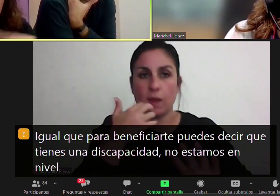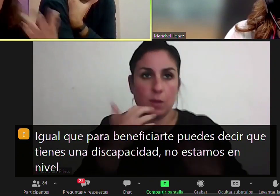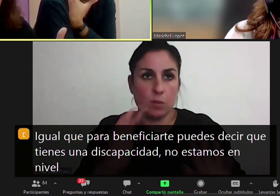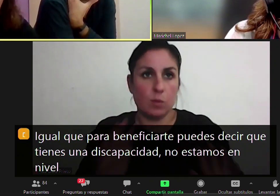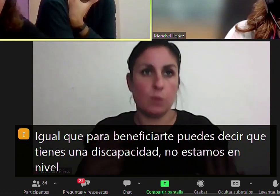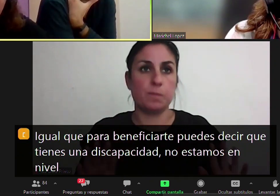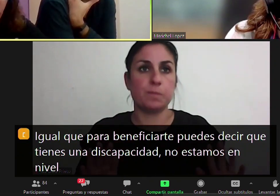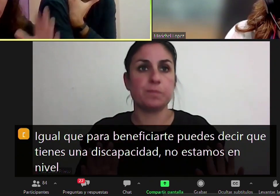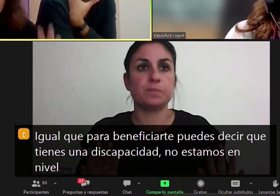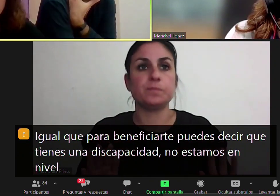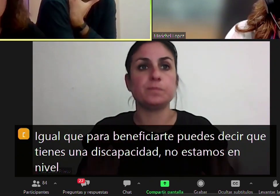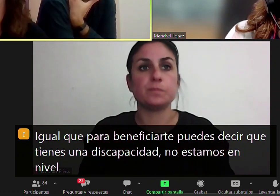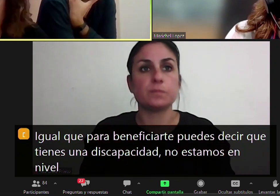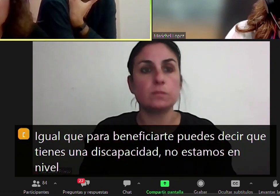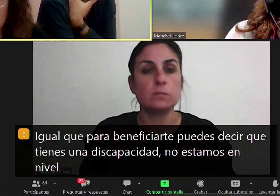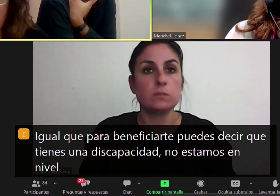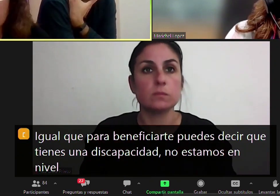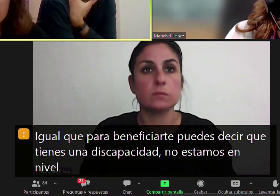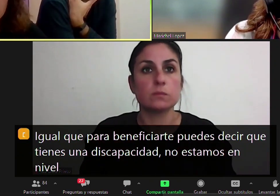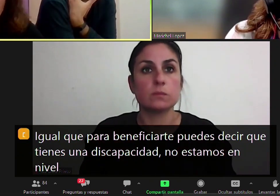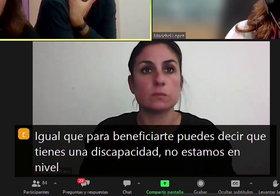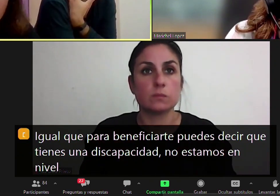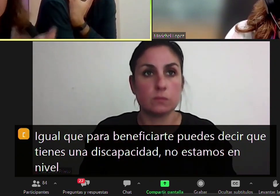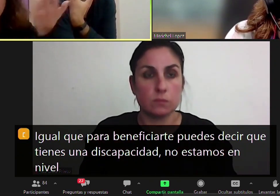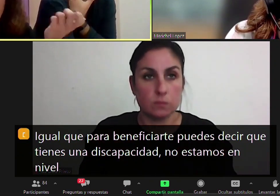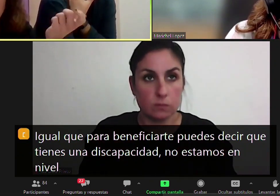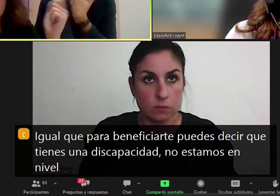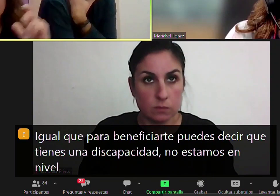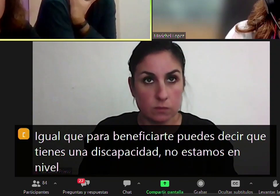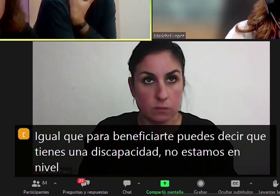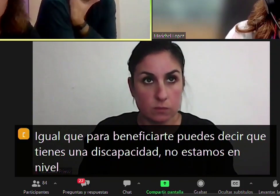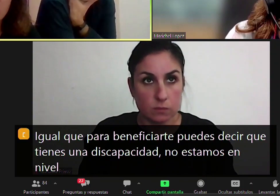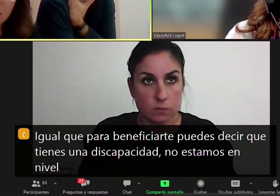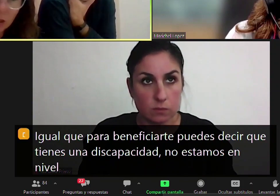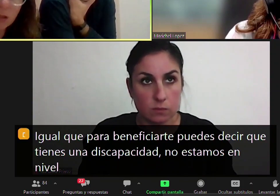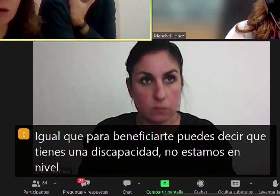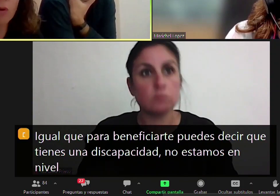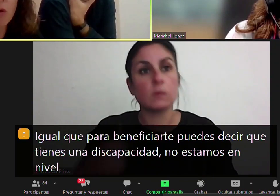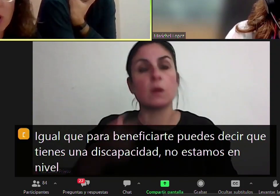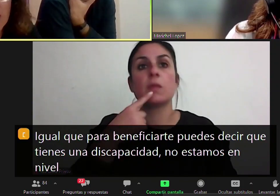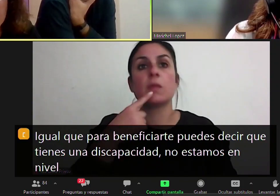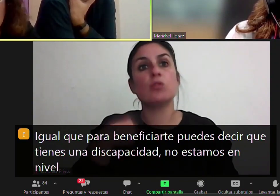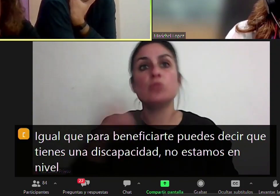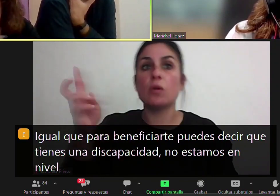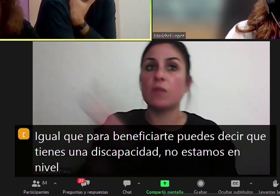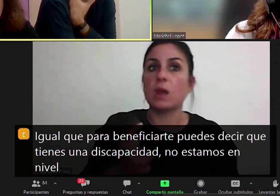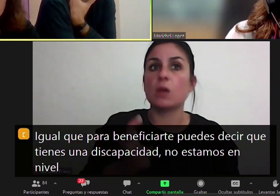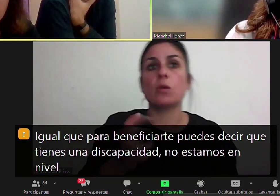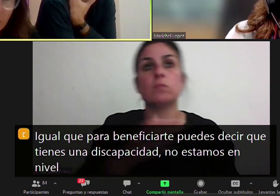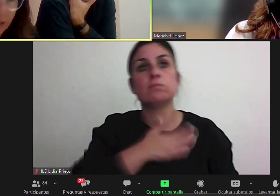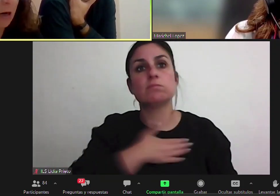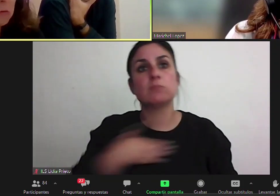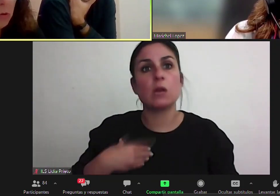grupo. Ahora voy yo y yo sí que os he dicho, no, yo es que vengo aquí a relajarme un poco porque tengo